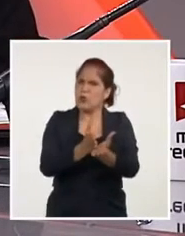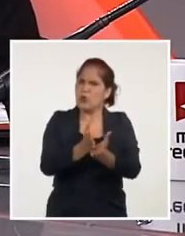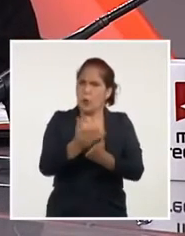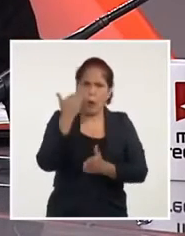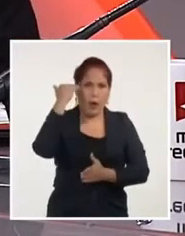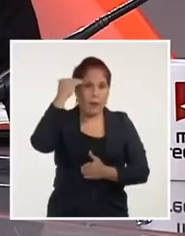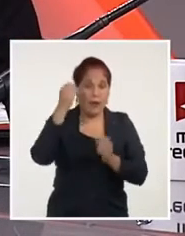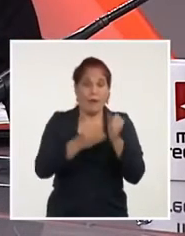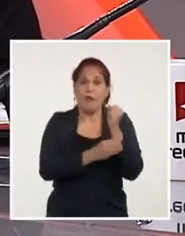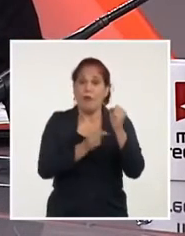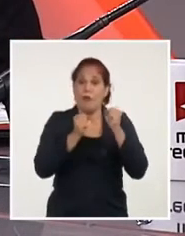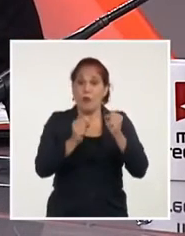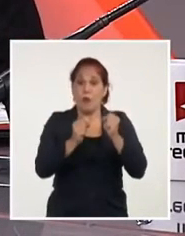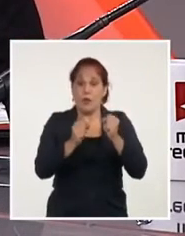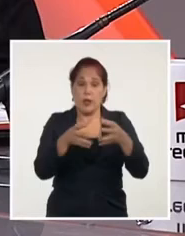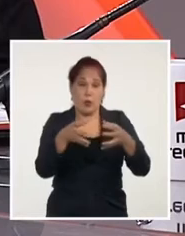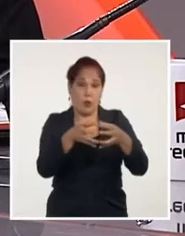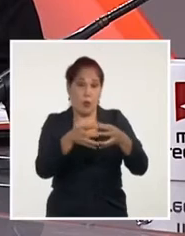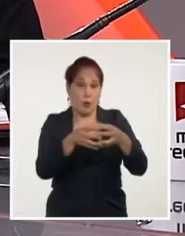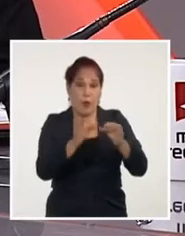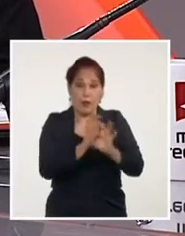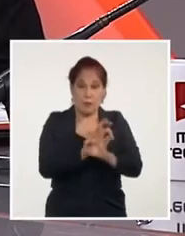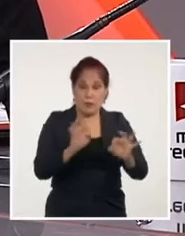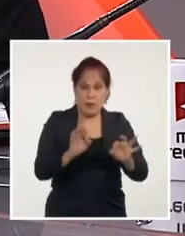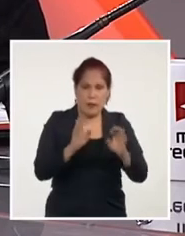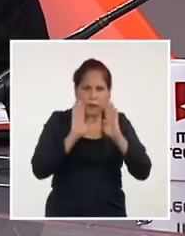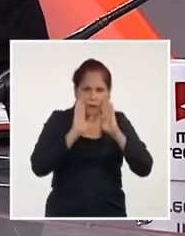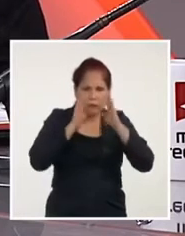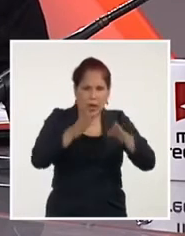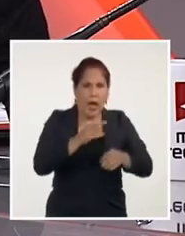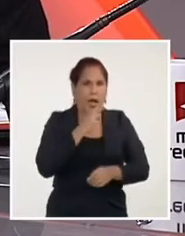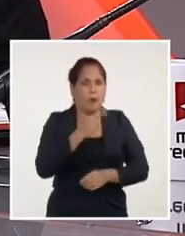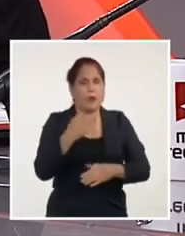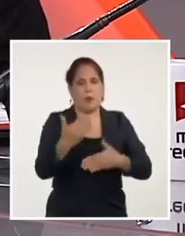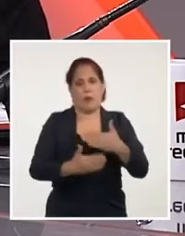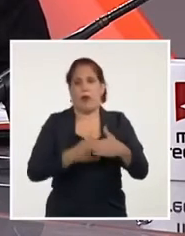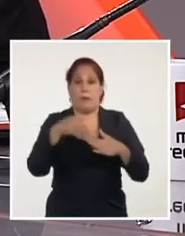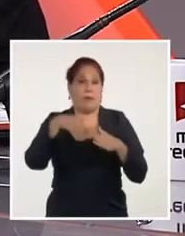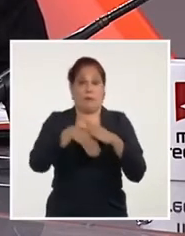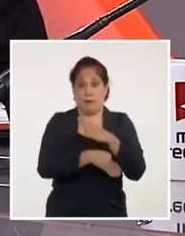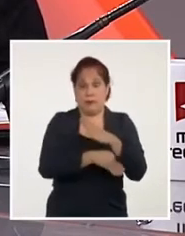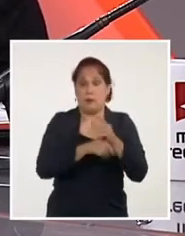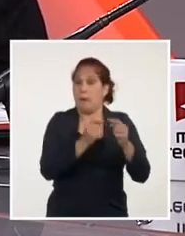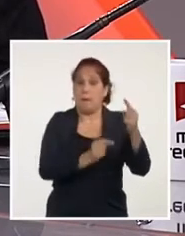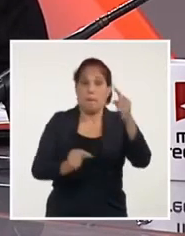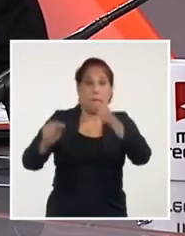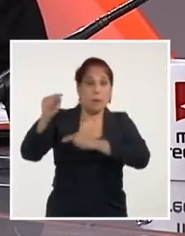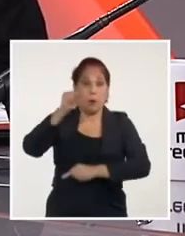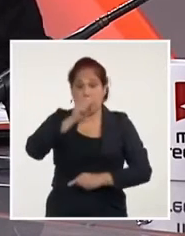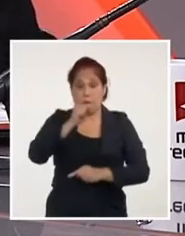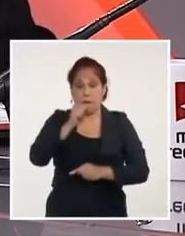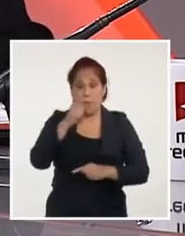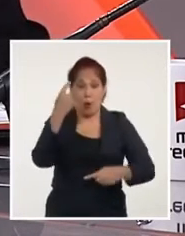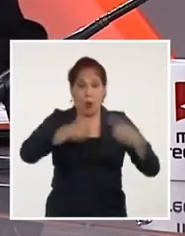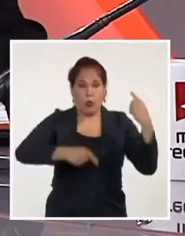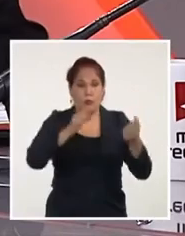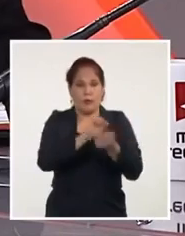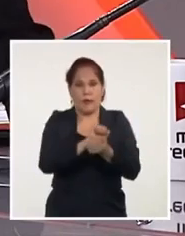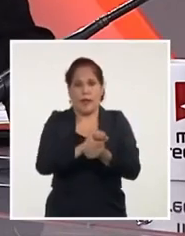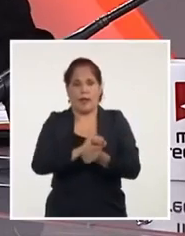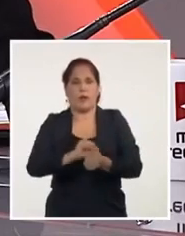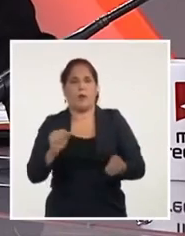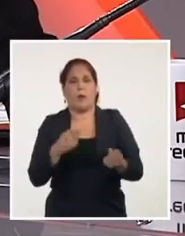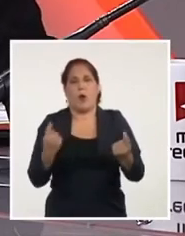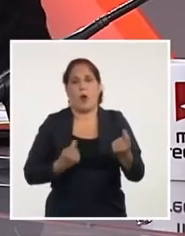fuerza de las operaciones especiales para que se enfoquen en las respuestas a crisis y para que prioricen las misiones de contraterrorismo y la